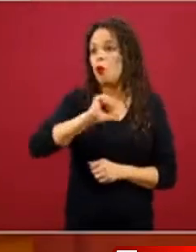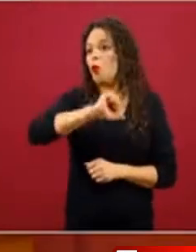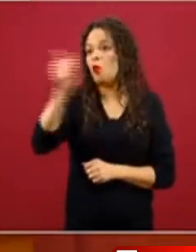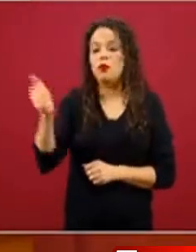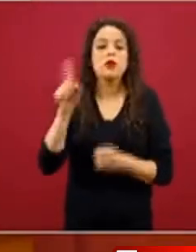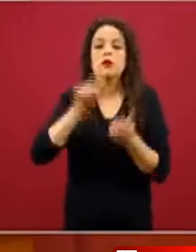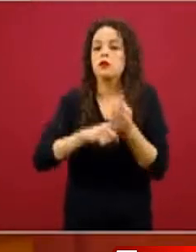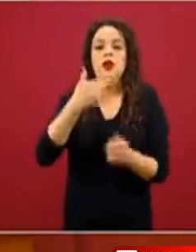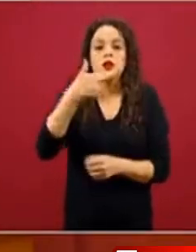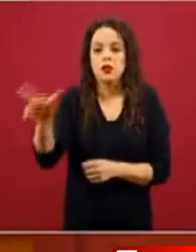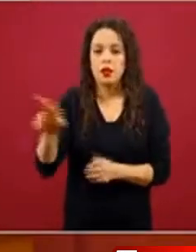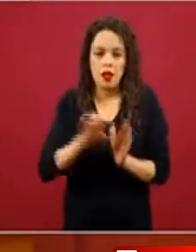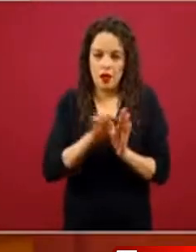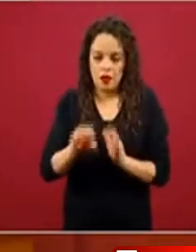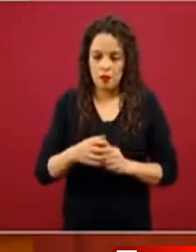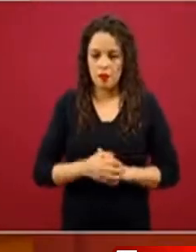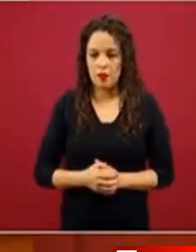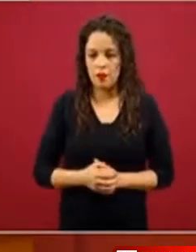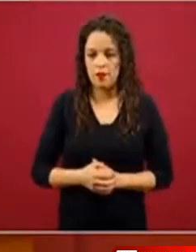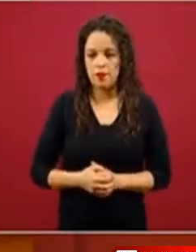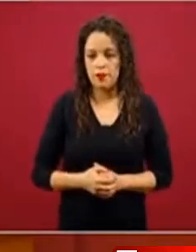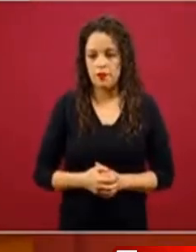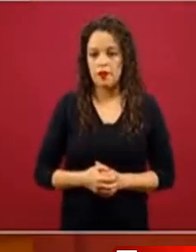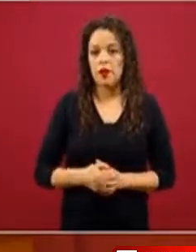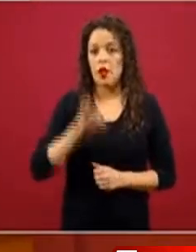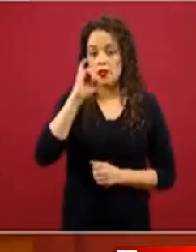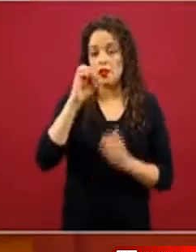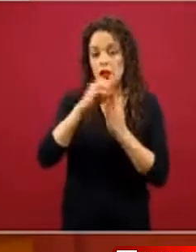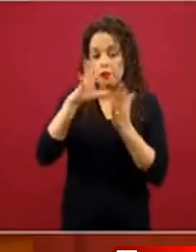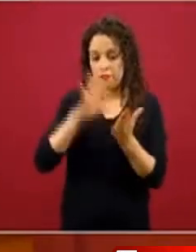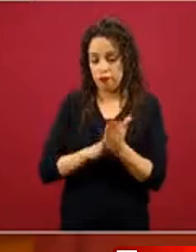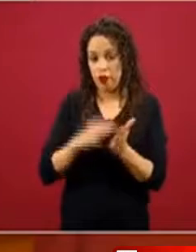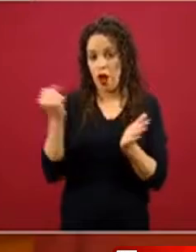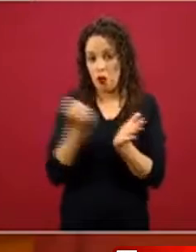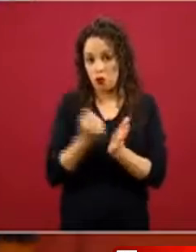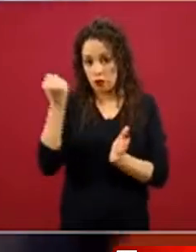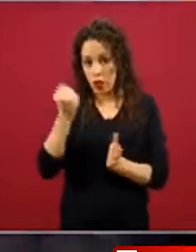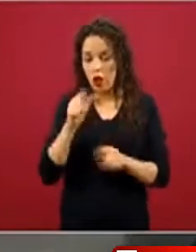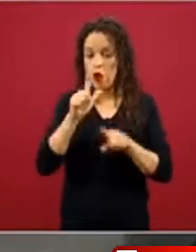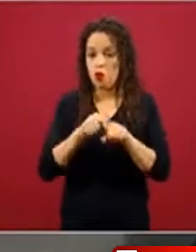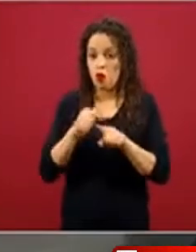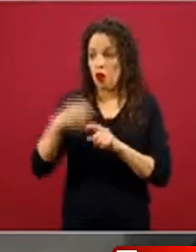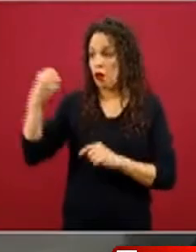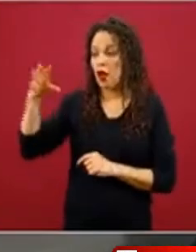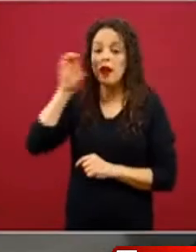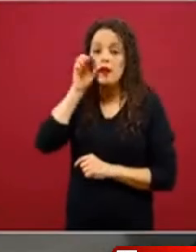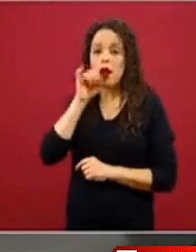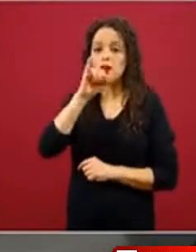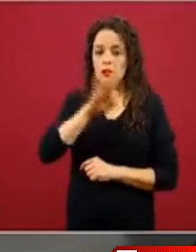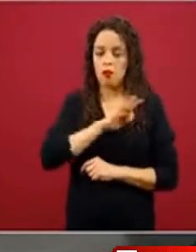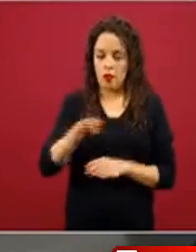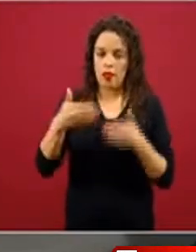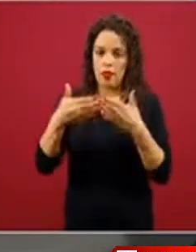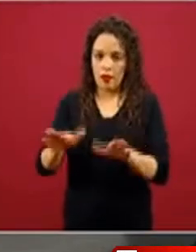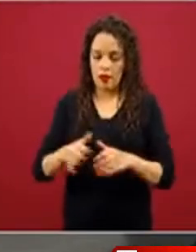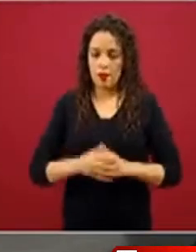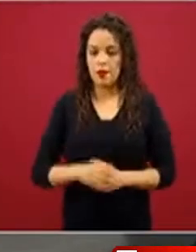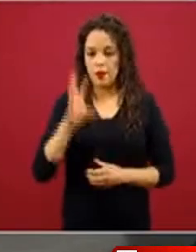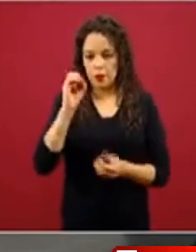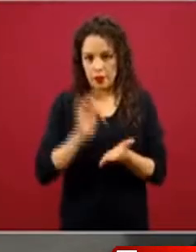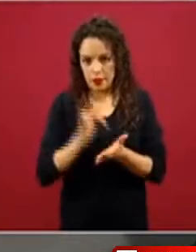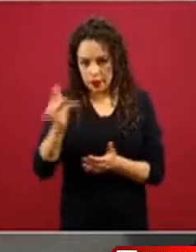algún restaurante, con el aforo que está permitido en el nivel naranja. Muchas gracias. Muchas gracias,